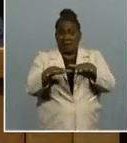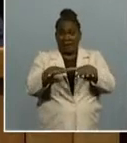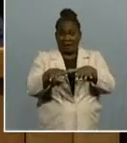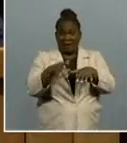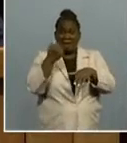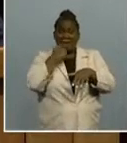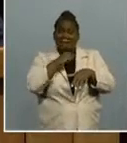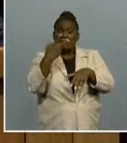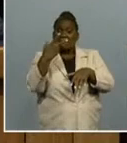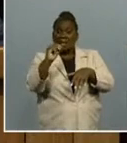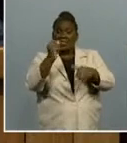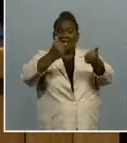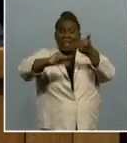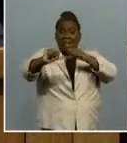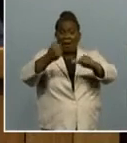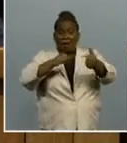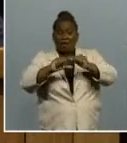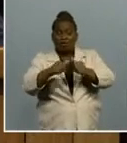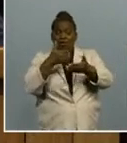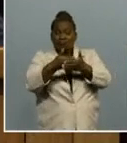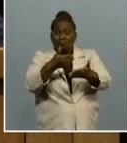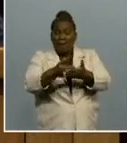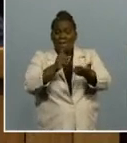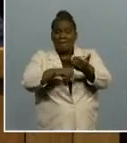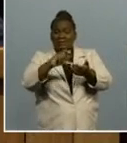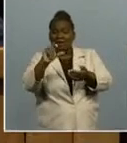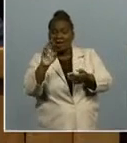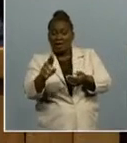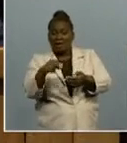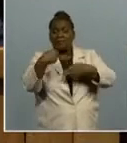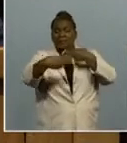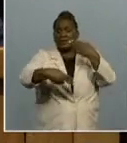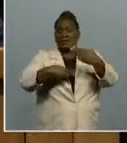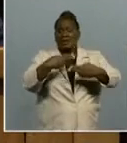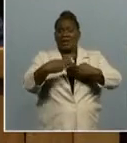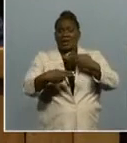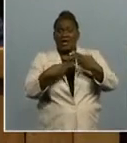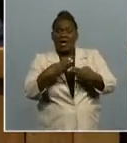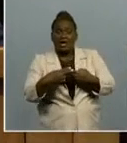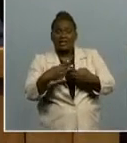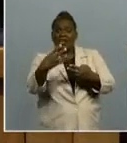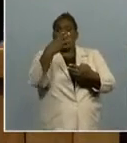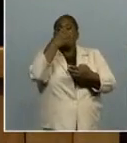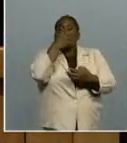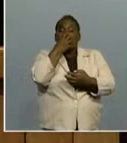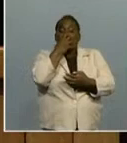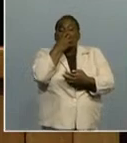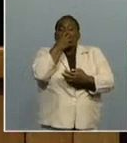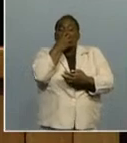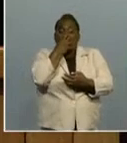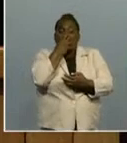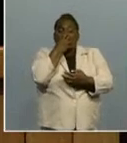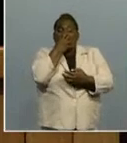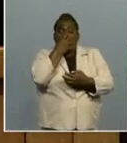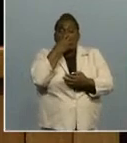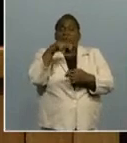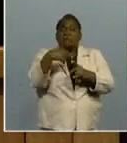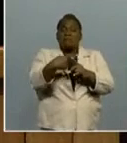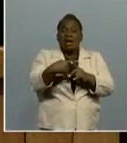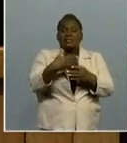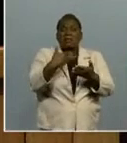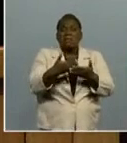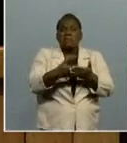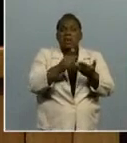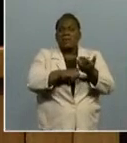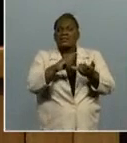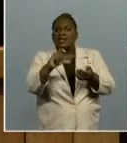de biología molecular diseñar y elaborar prototipos nacionales de ventiladores pulmonares y kits de diagnóstico y